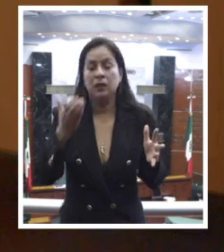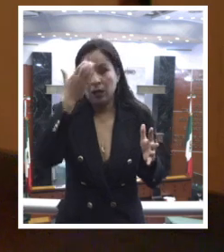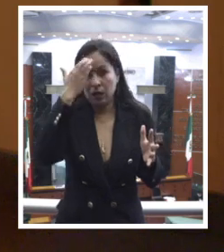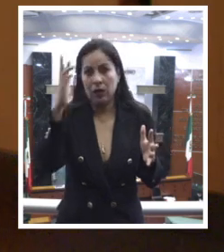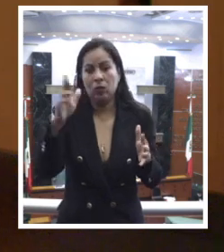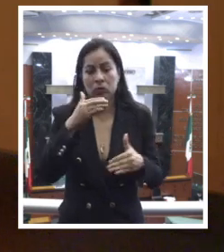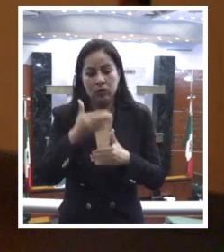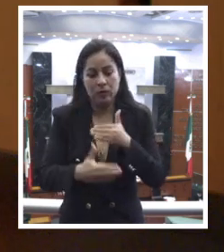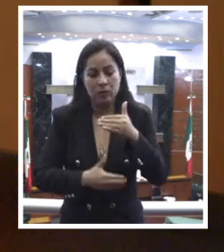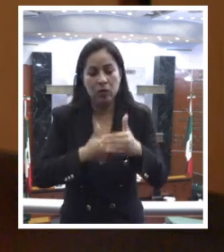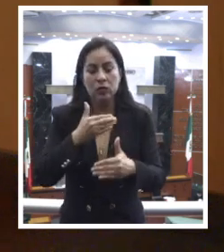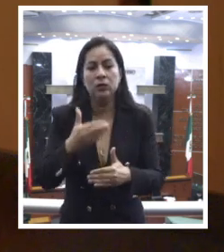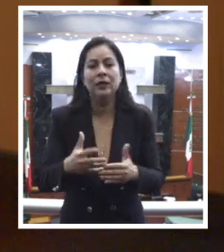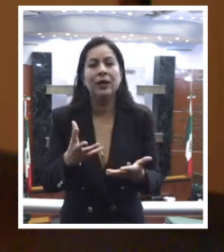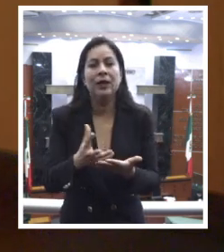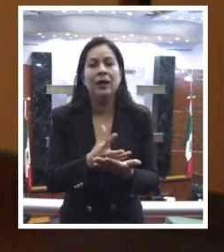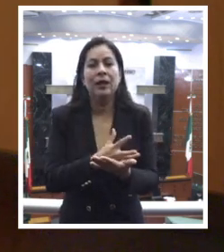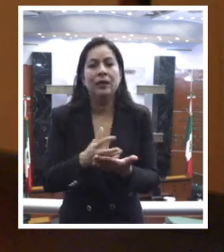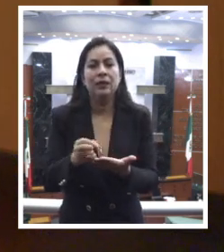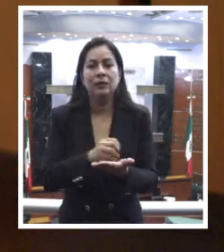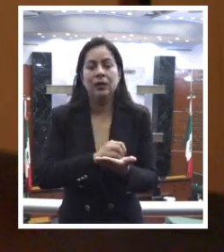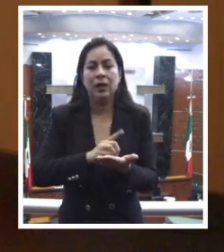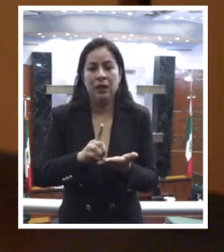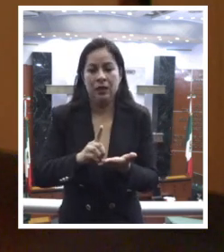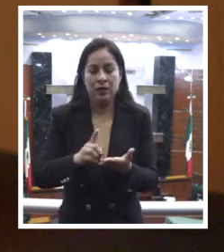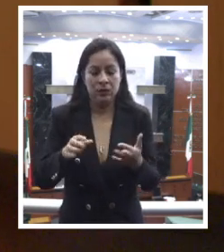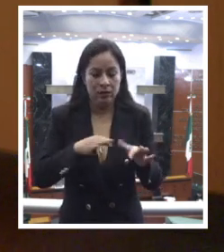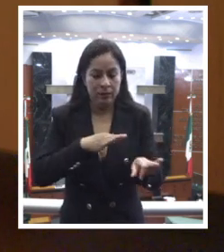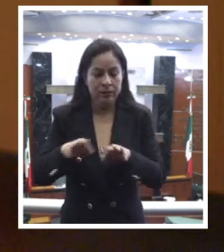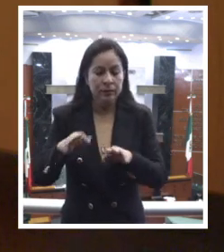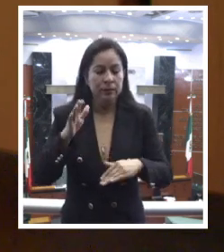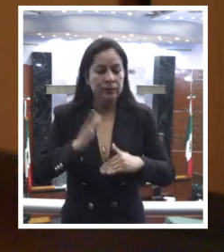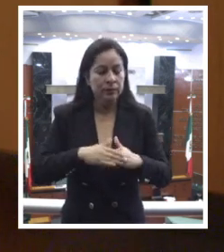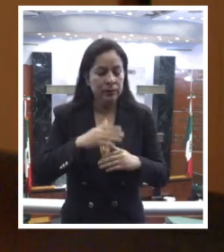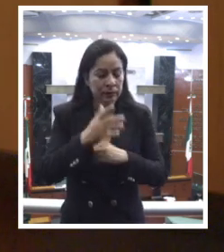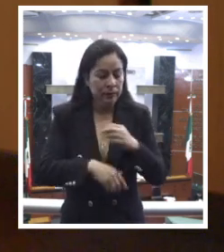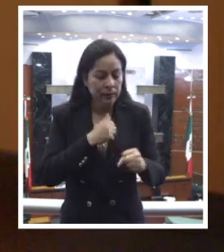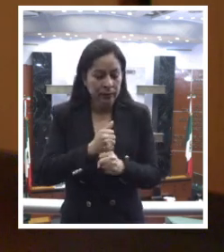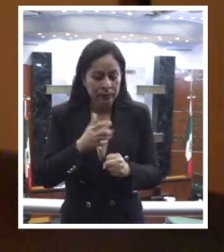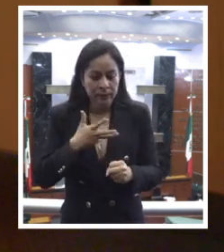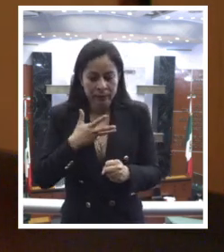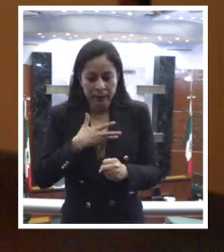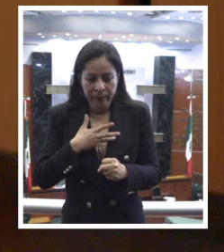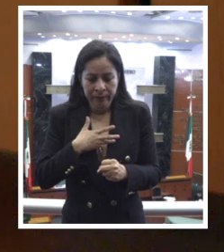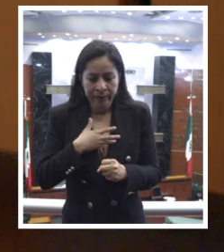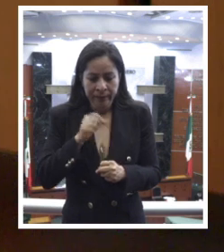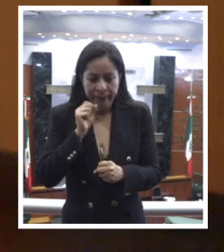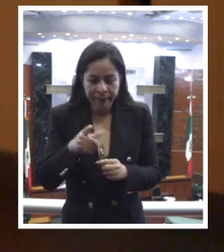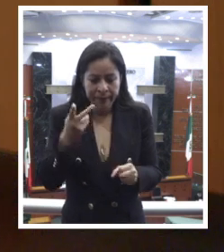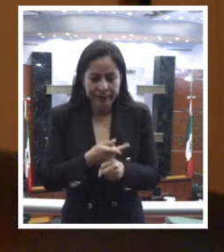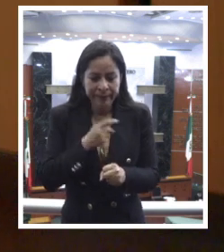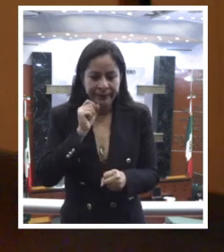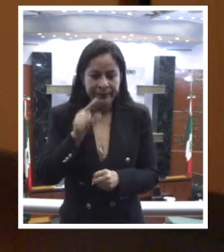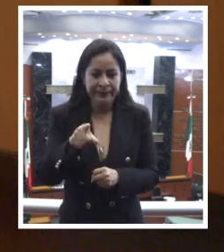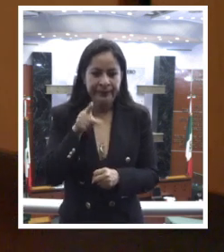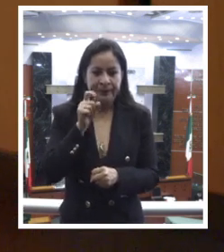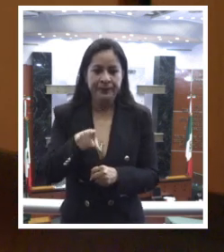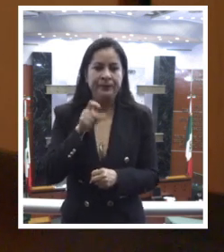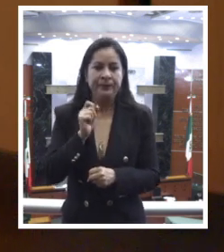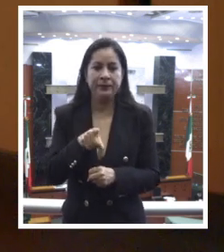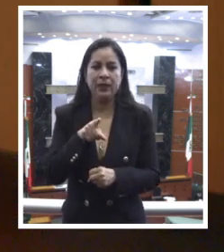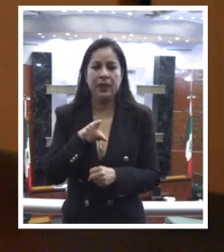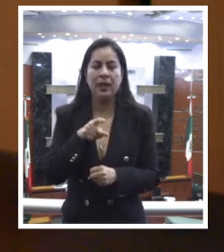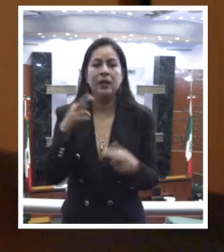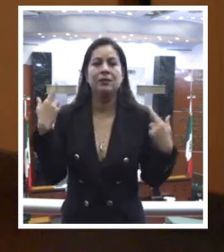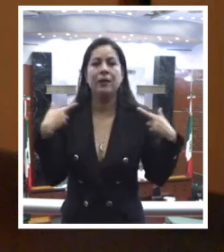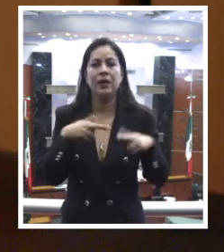el procedimiento que garantiza el derecho del trabajador que tiene más antigüedad. Así ocurre también con el caso de